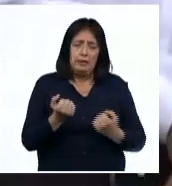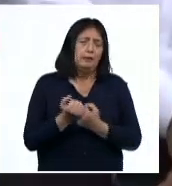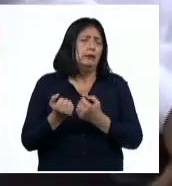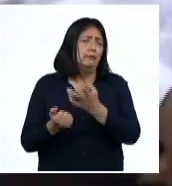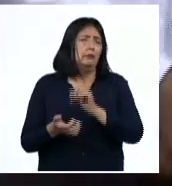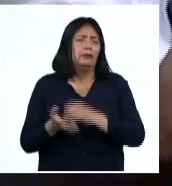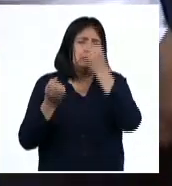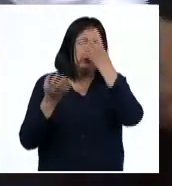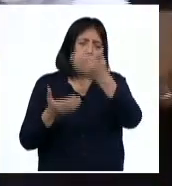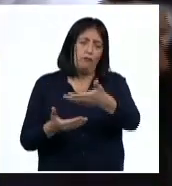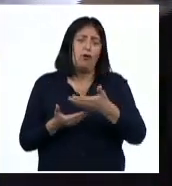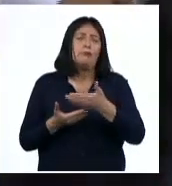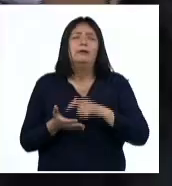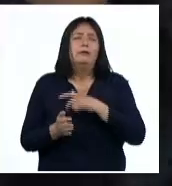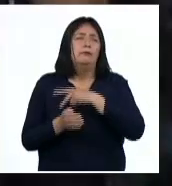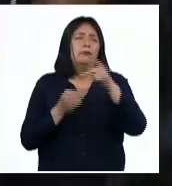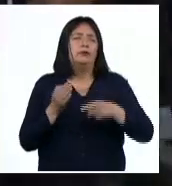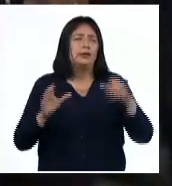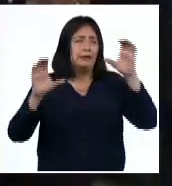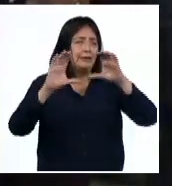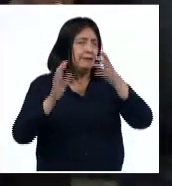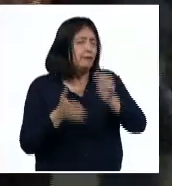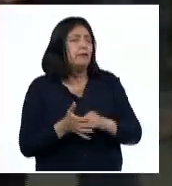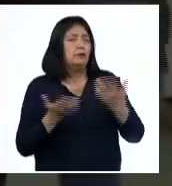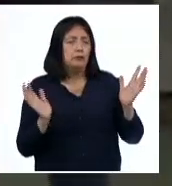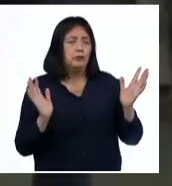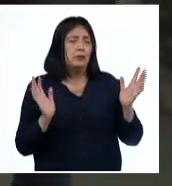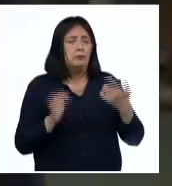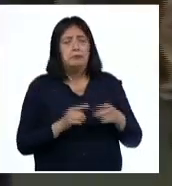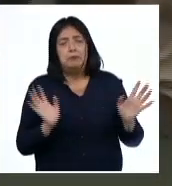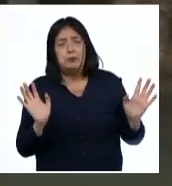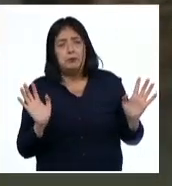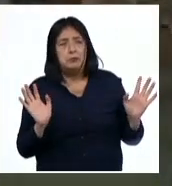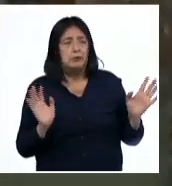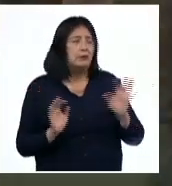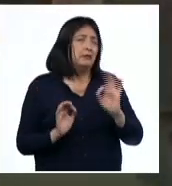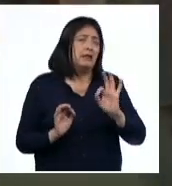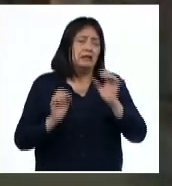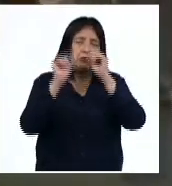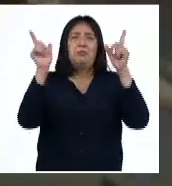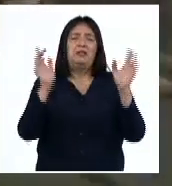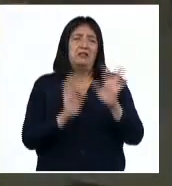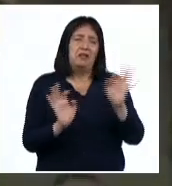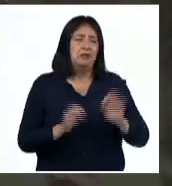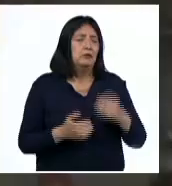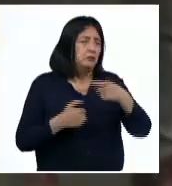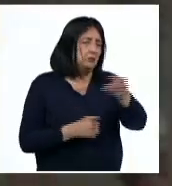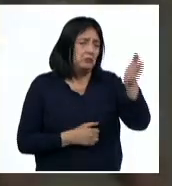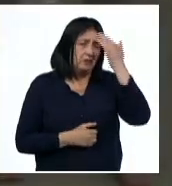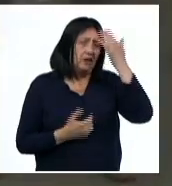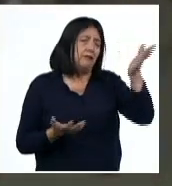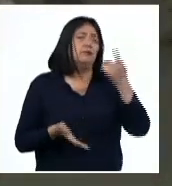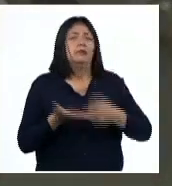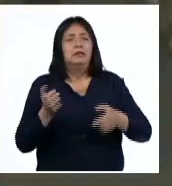los informes profesionales, científicos, y tomamos. Pero no va a haber nada que sea sorpresa, porque todos ya sabemos